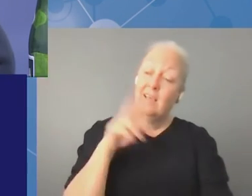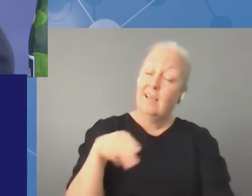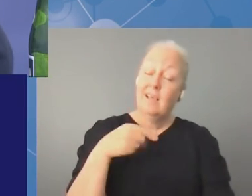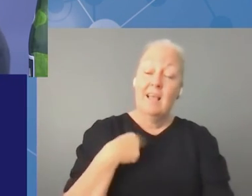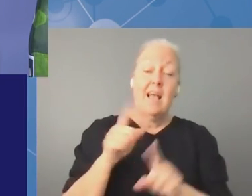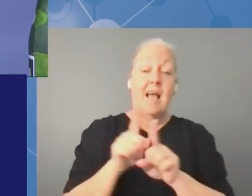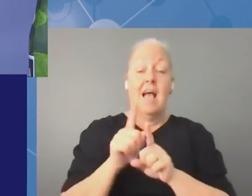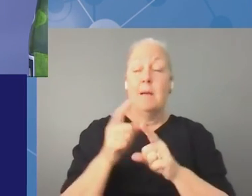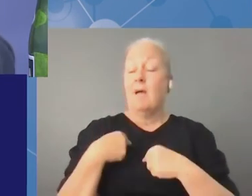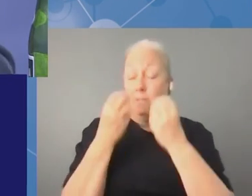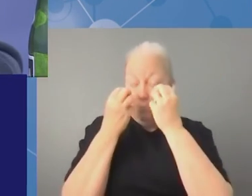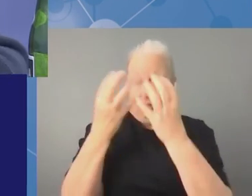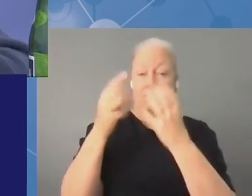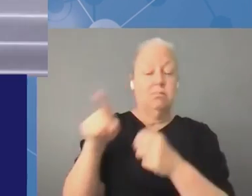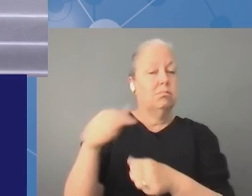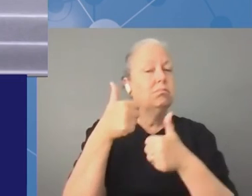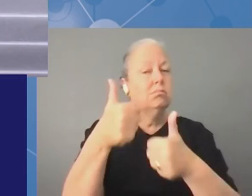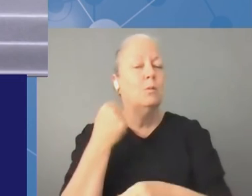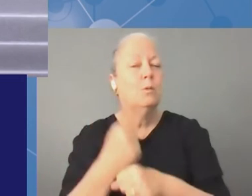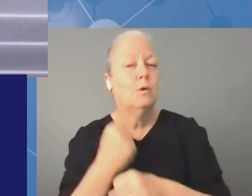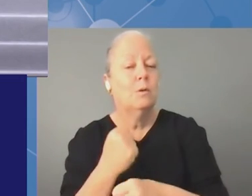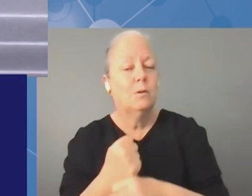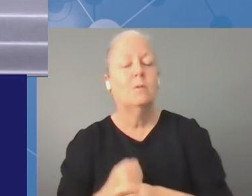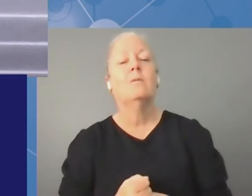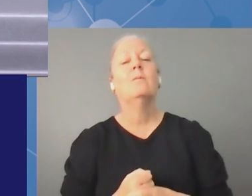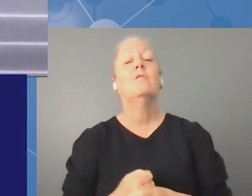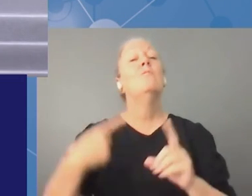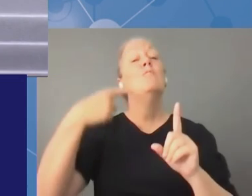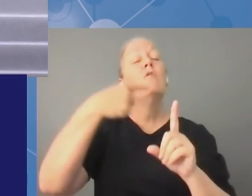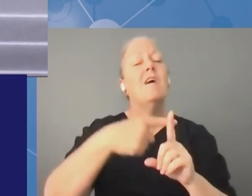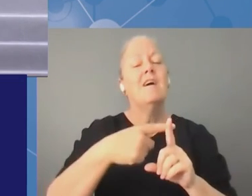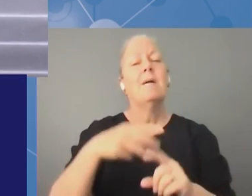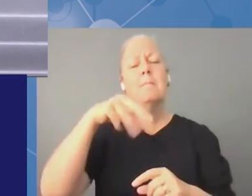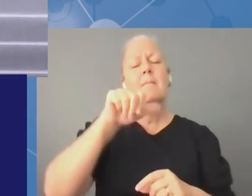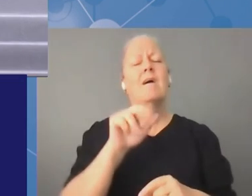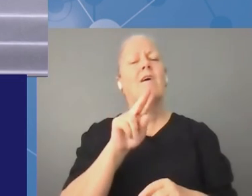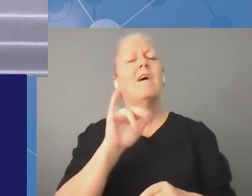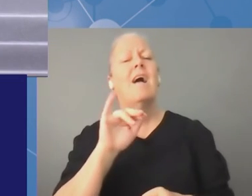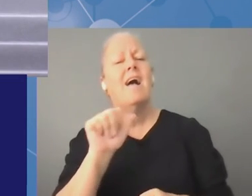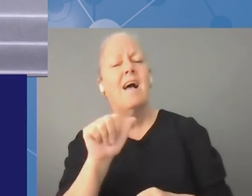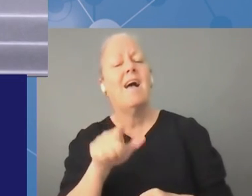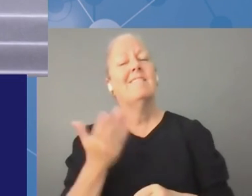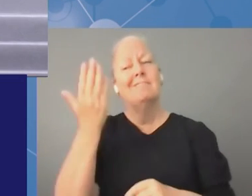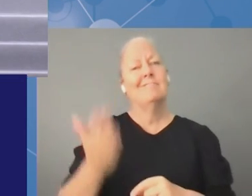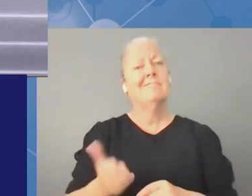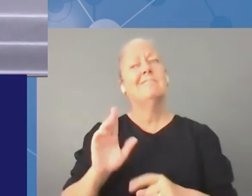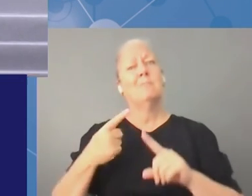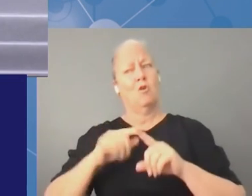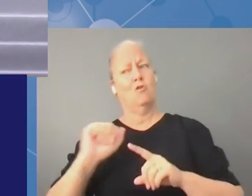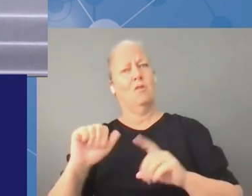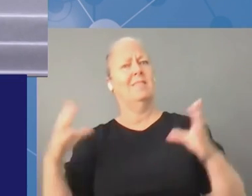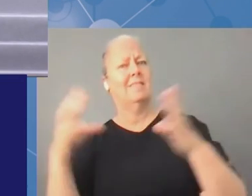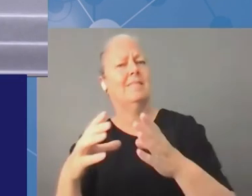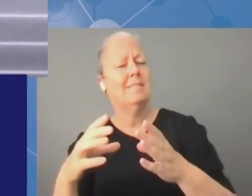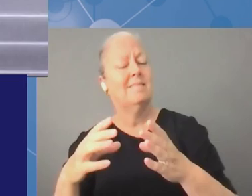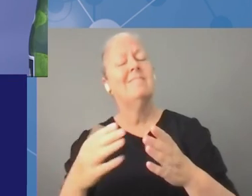Agradezco también a la Secretaría. Ustedes son un fantástico equipo y pienso que este año también